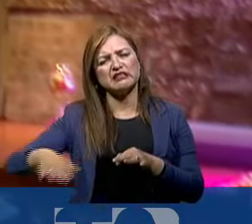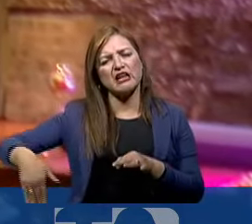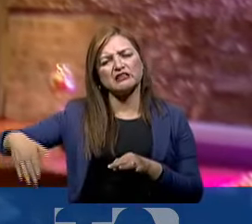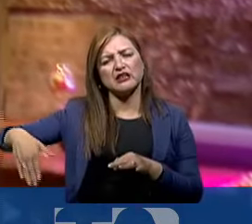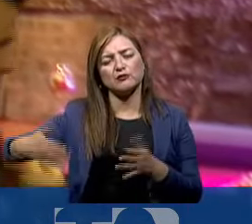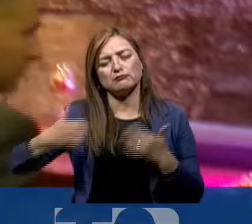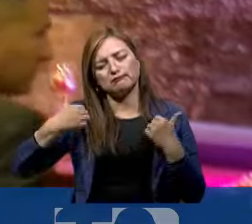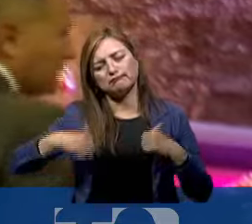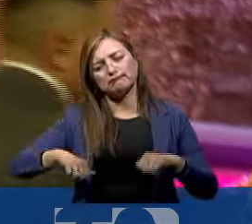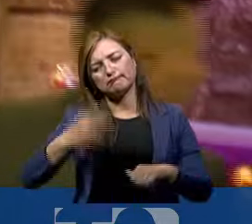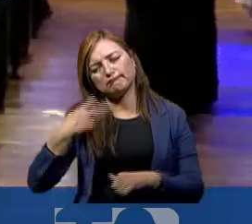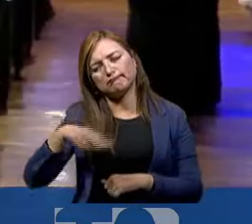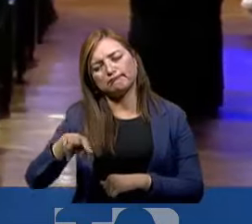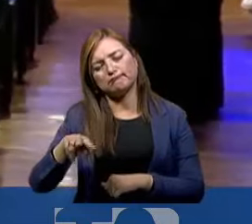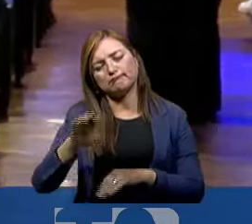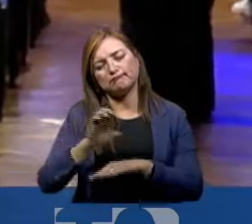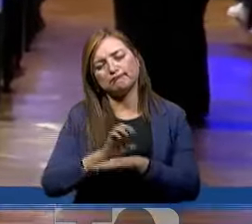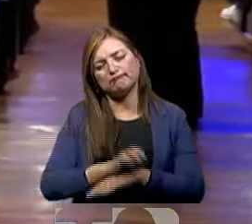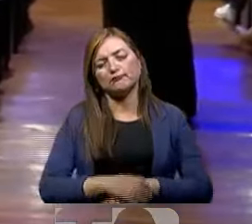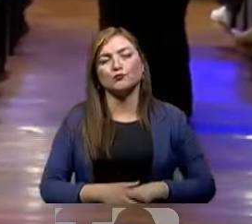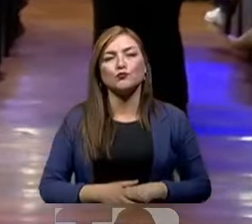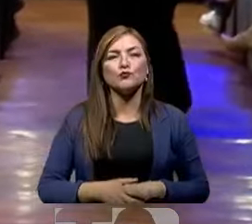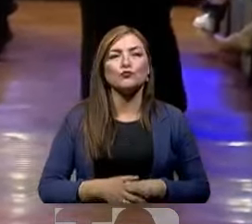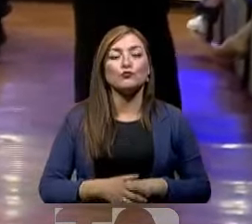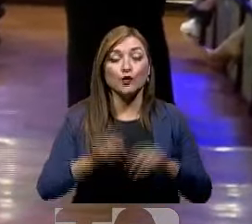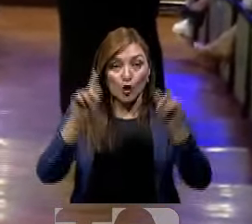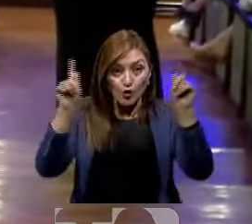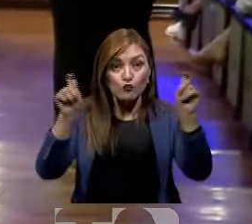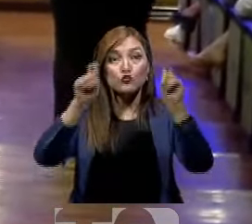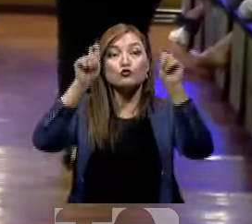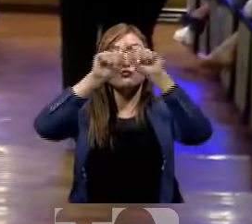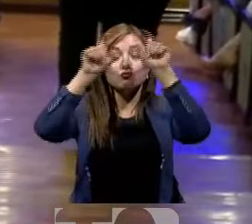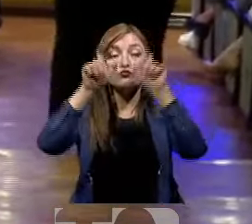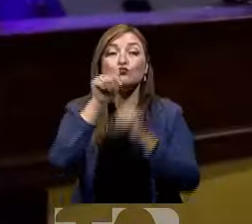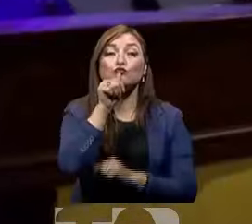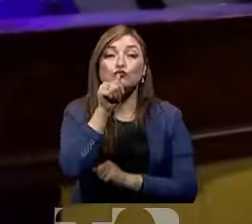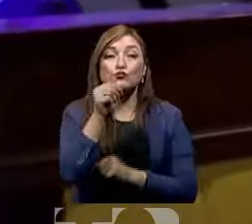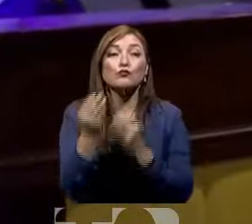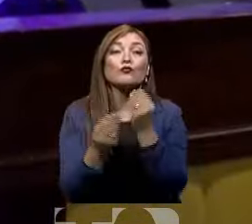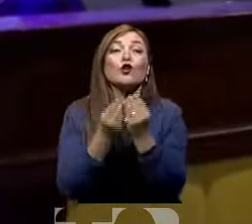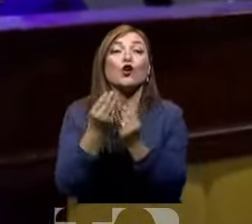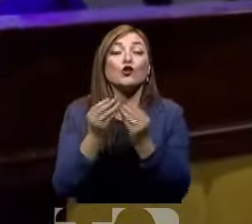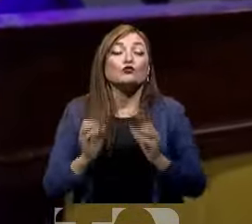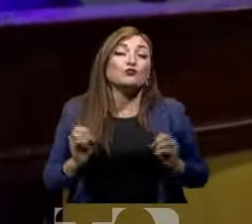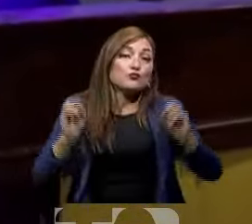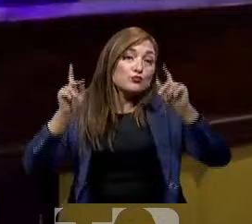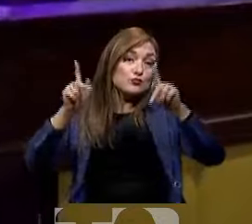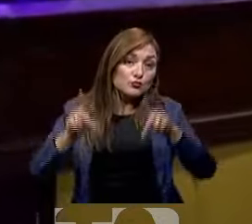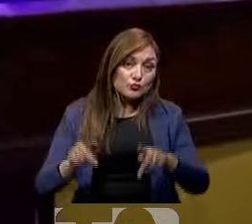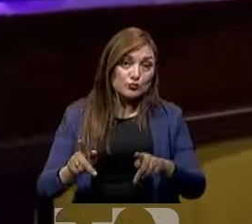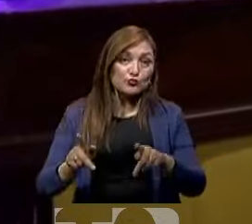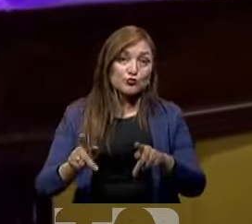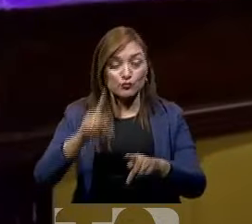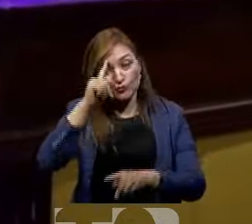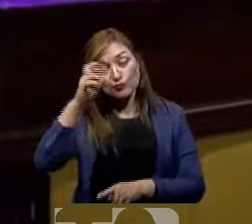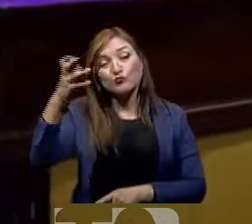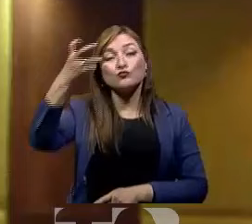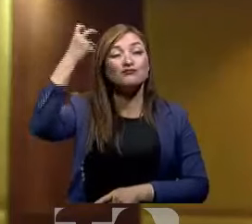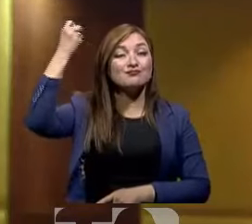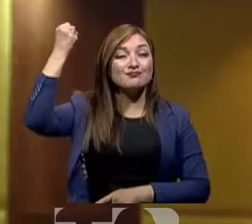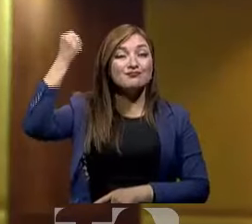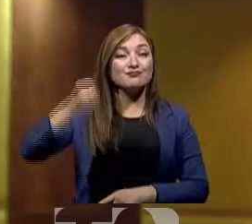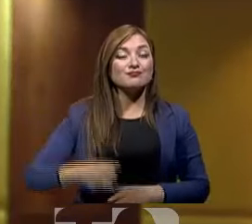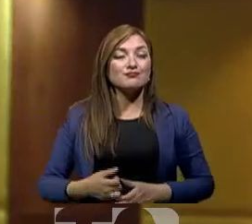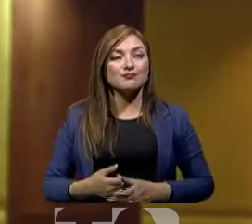es triste lo que está pasando en el país. A través de la fundación y la empresa privada también se les brinda oportunidades para que cumplan sus sueños.